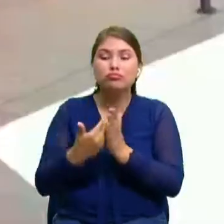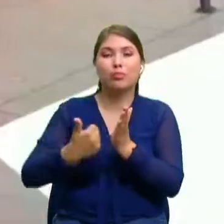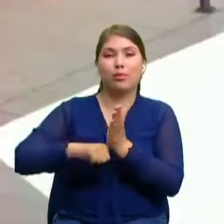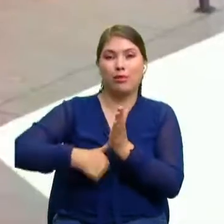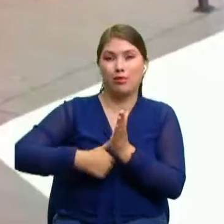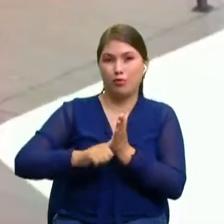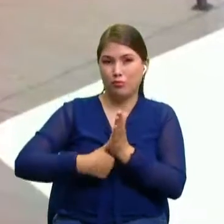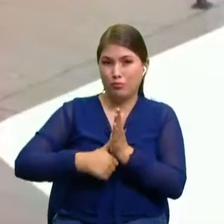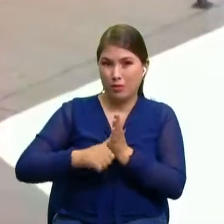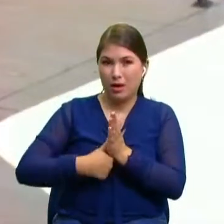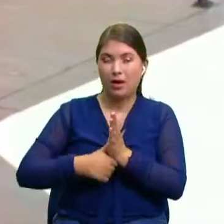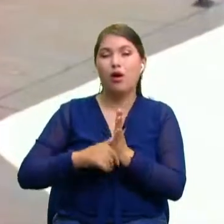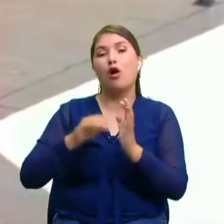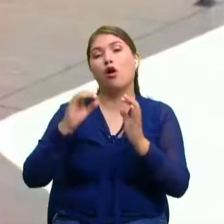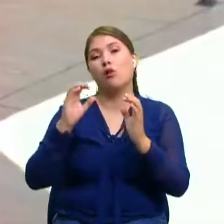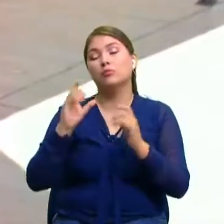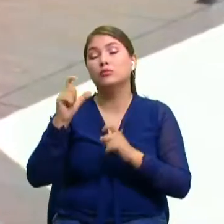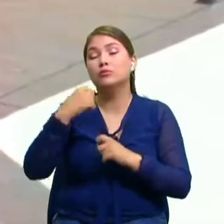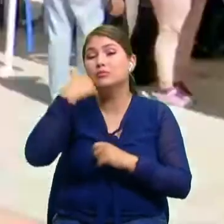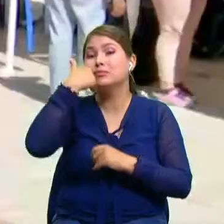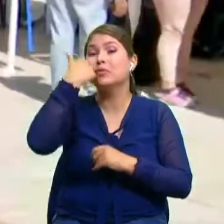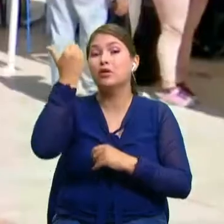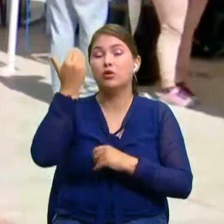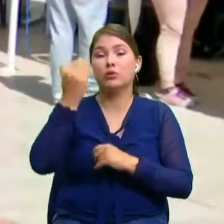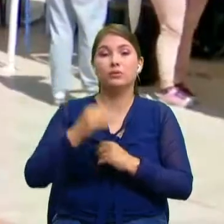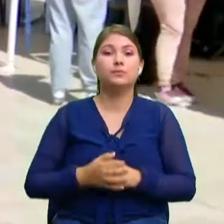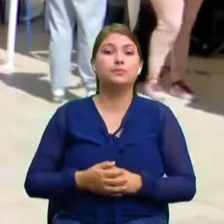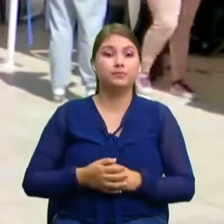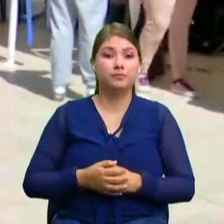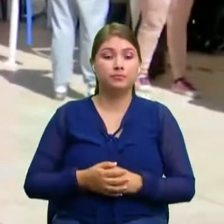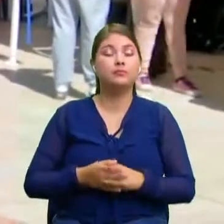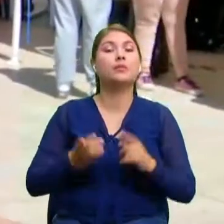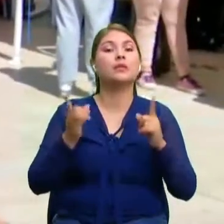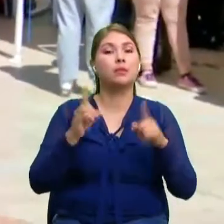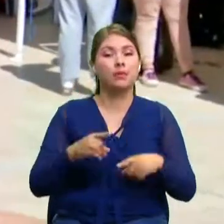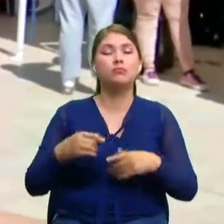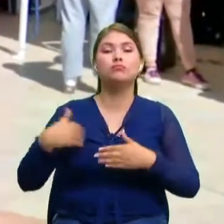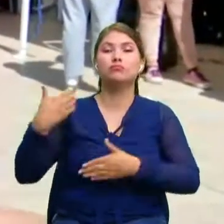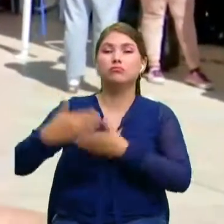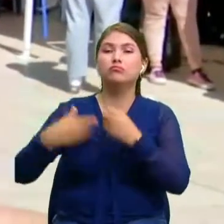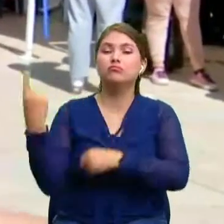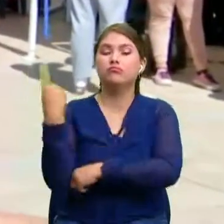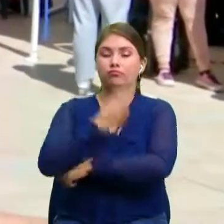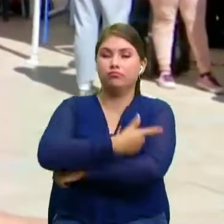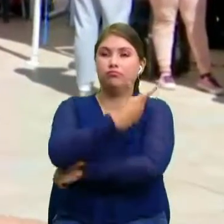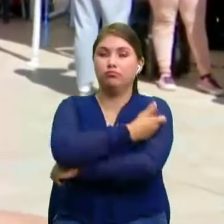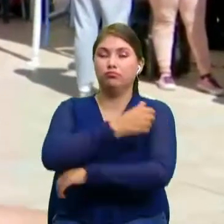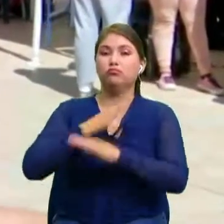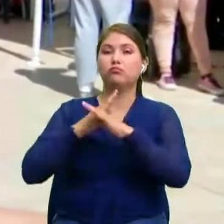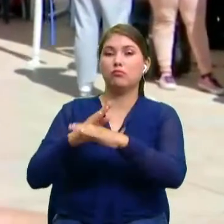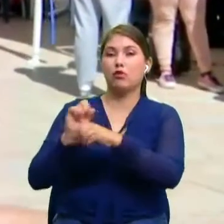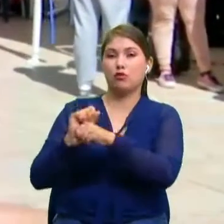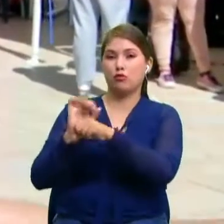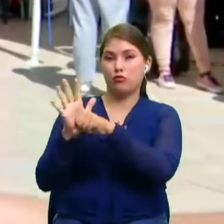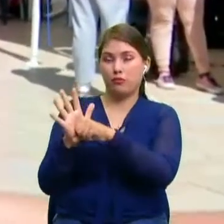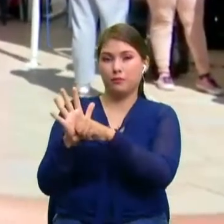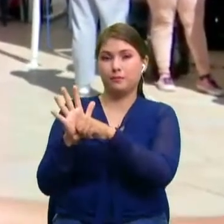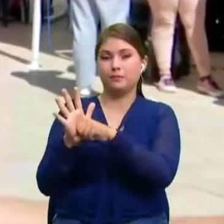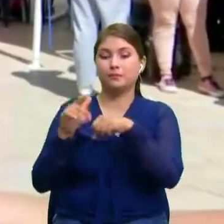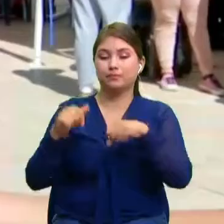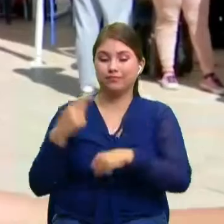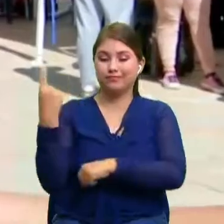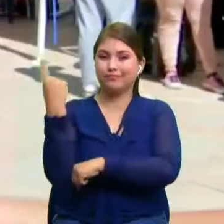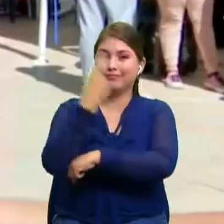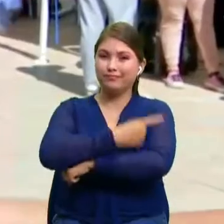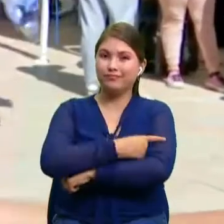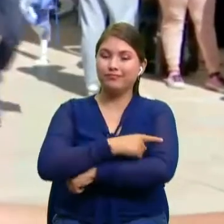documento de identidad, ya sea la cédula para mayores de edad. De igual manera se está adelantando jornada de vacunación contra COVID-19, aquí en la